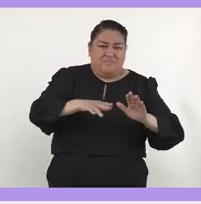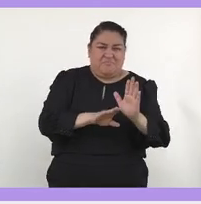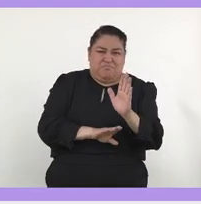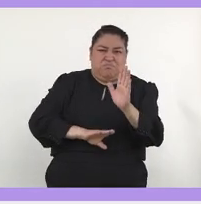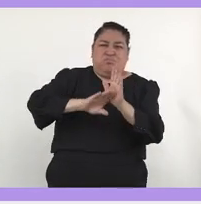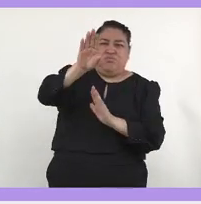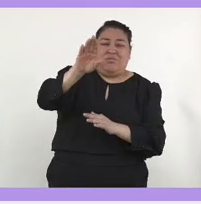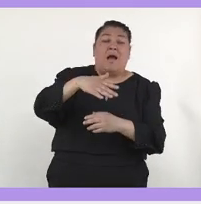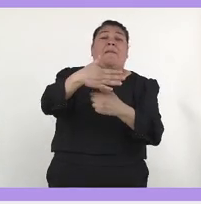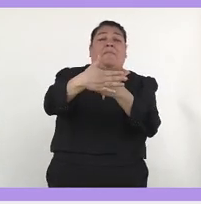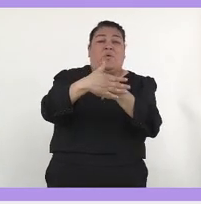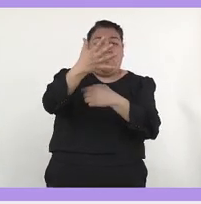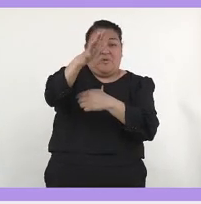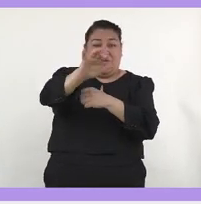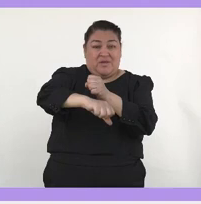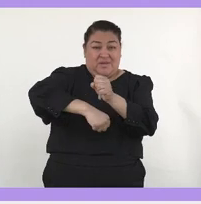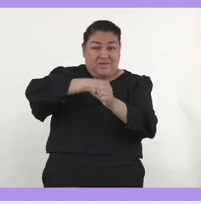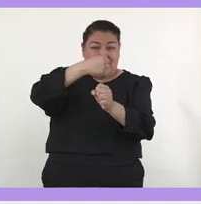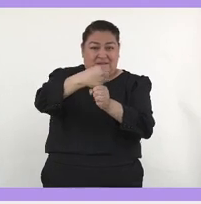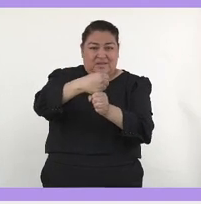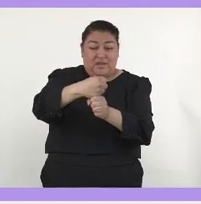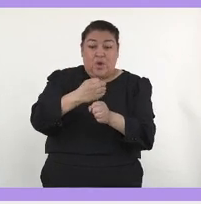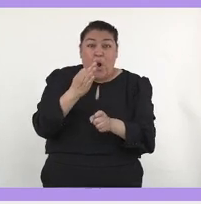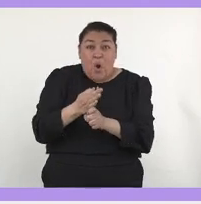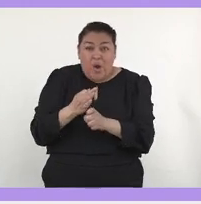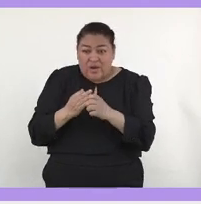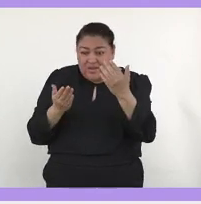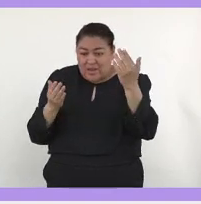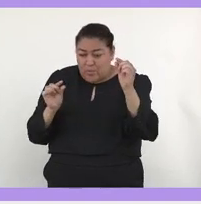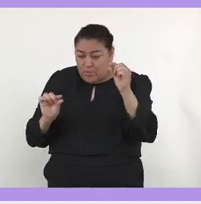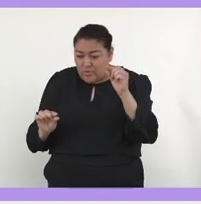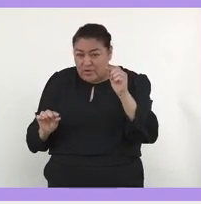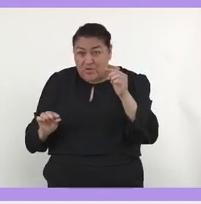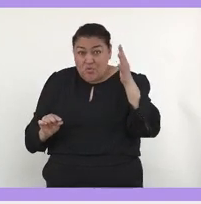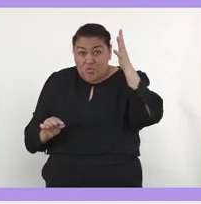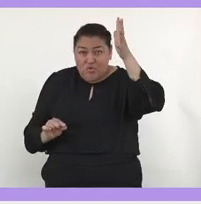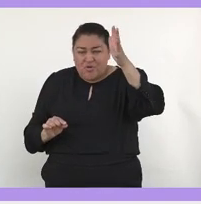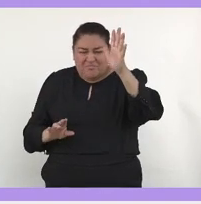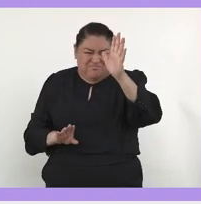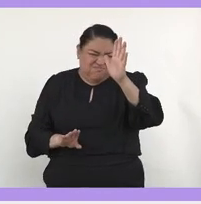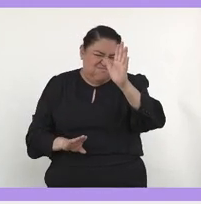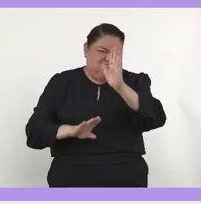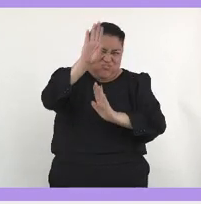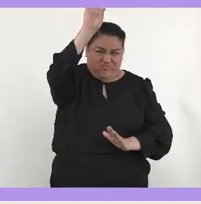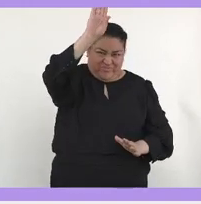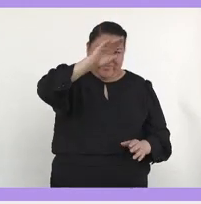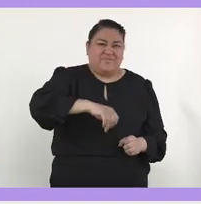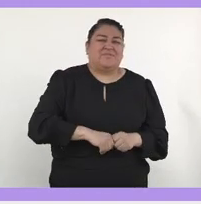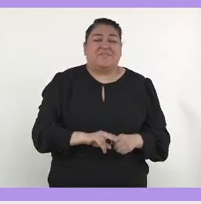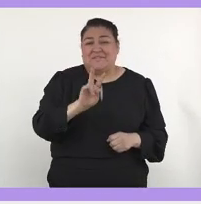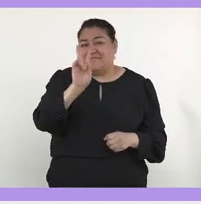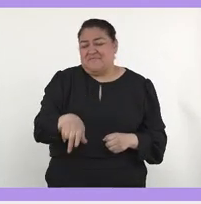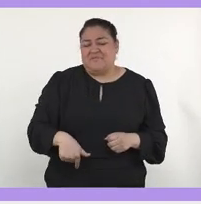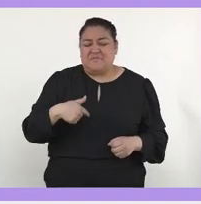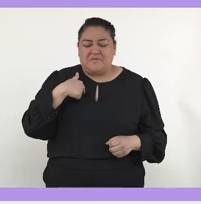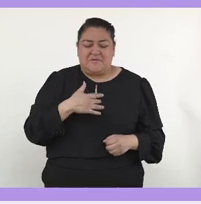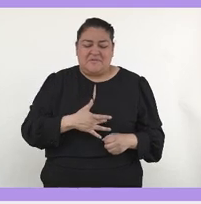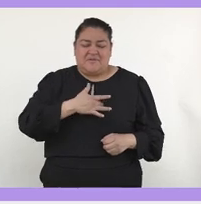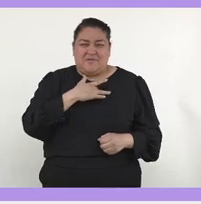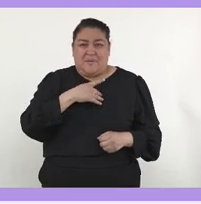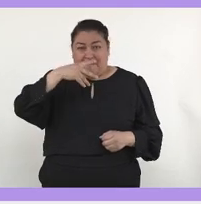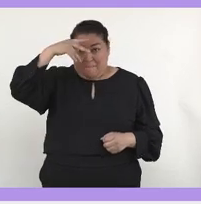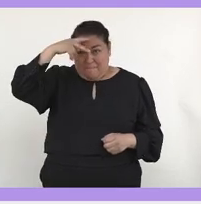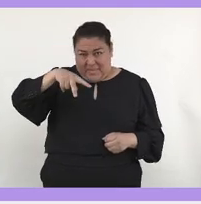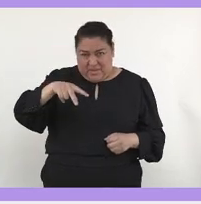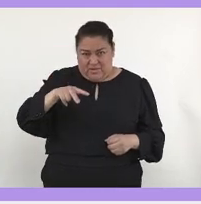década Entonces en ese sentido a mí me emociona estar acá Considero que México tiene una gran ventaja sobre sobre